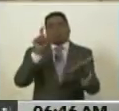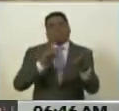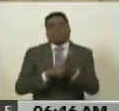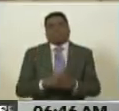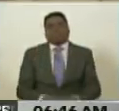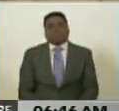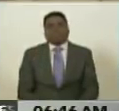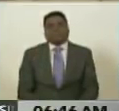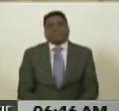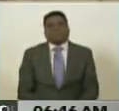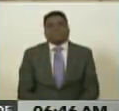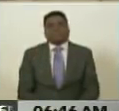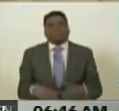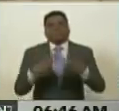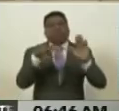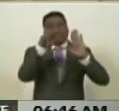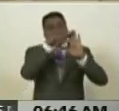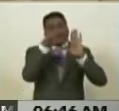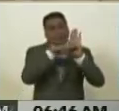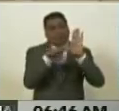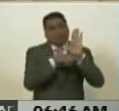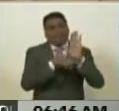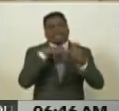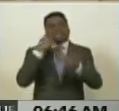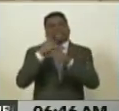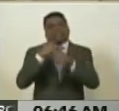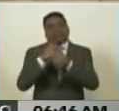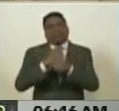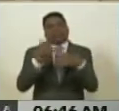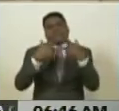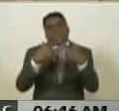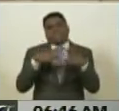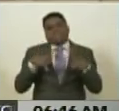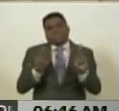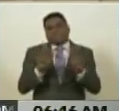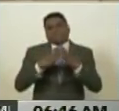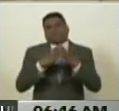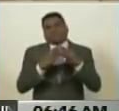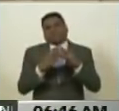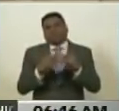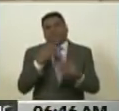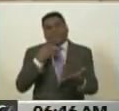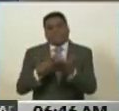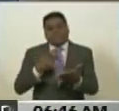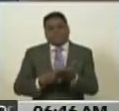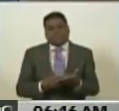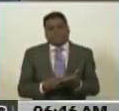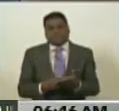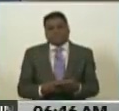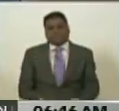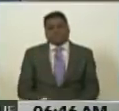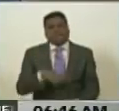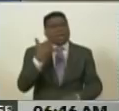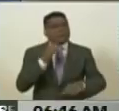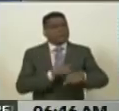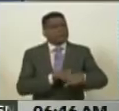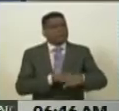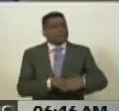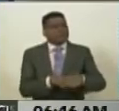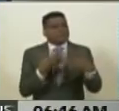darse importantes niveles de incremento del empleo que nos permitan reducir la tasa de desocupados a la meta que ha planteado el presidente Maduro. Ministro, a esta hora vamos